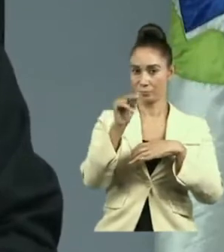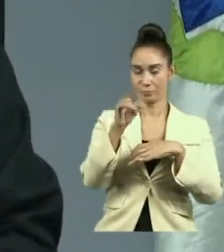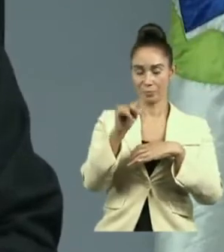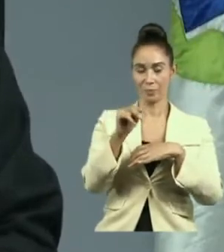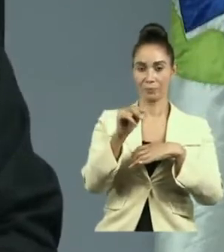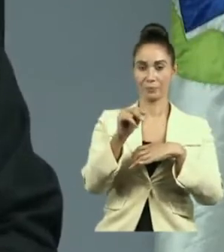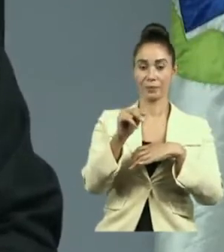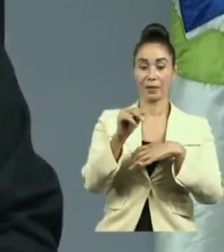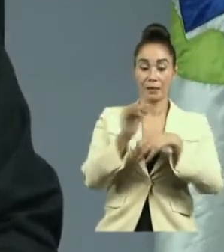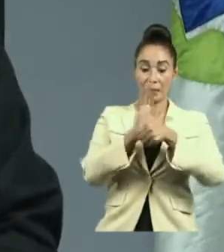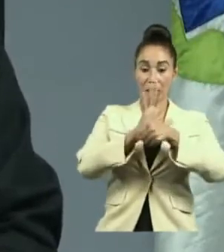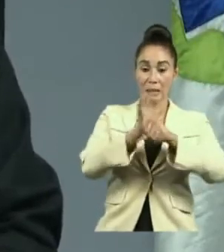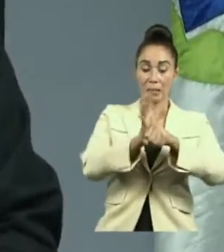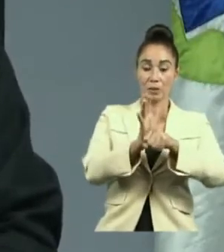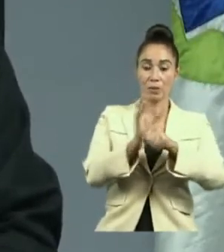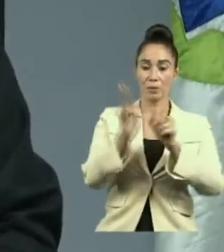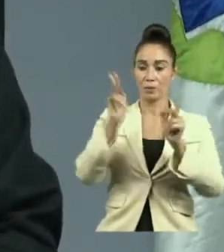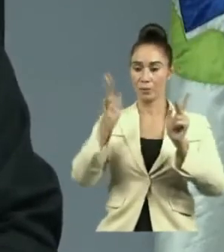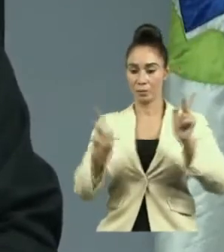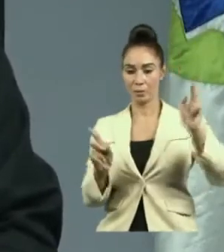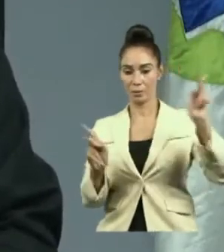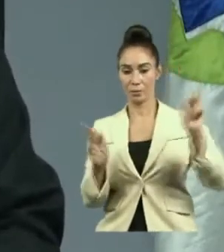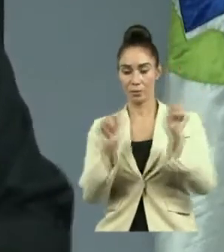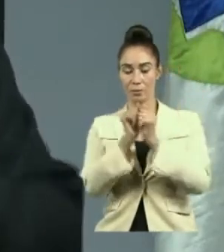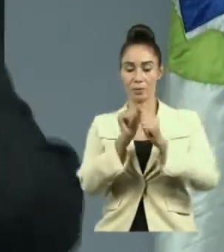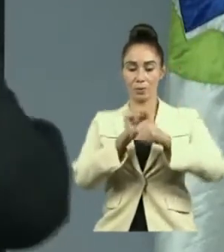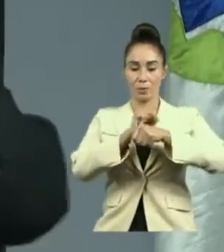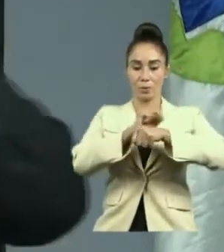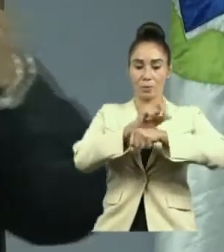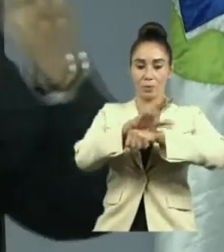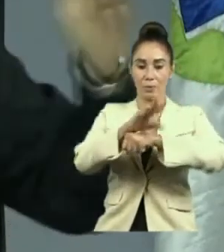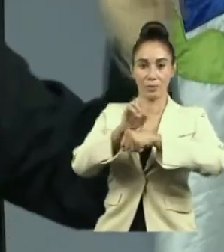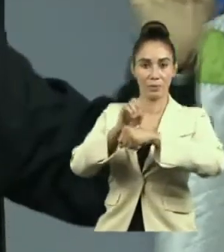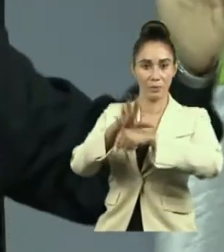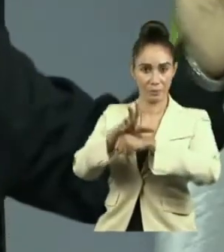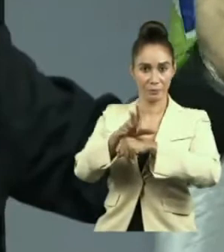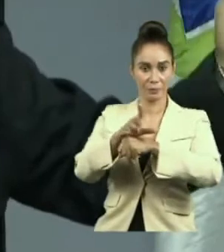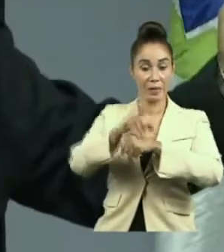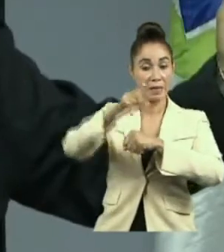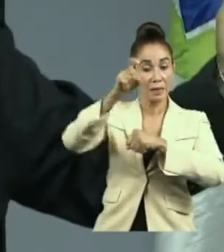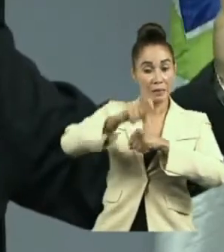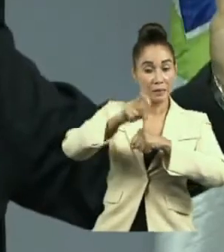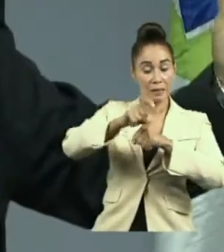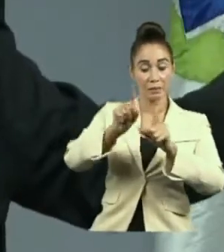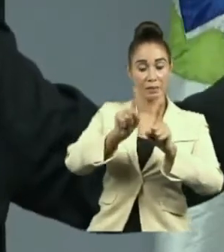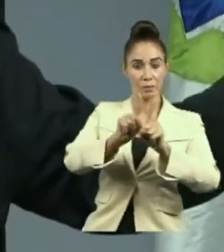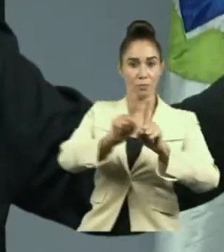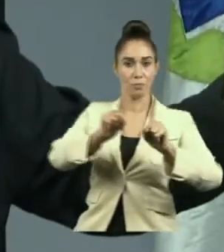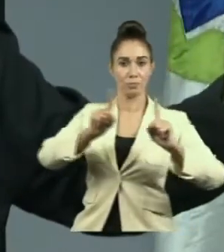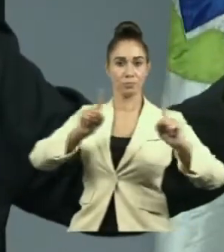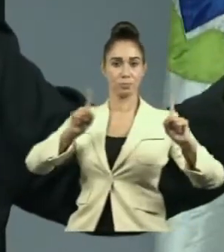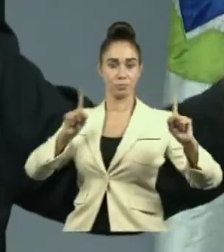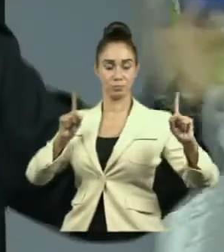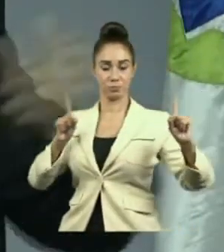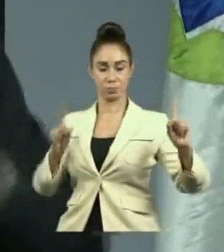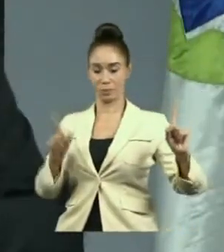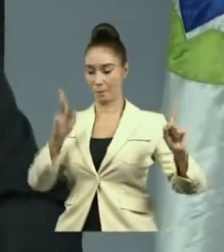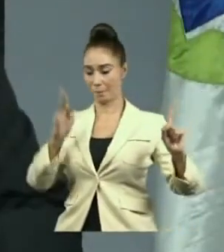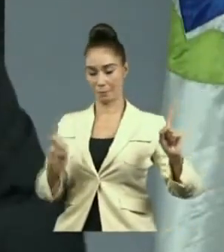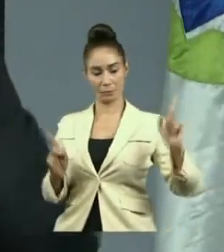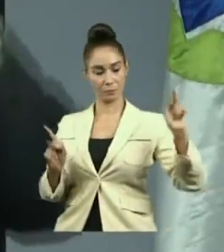física de personas personas guardemos el espaciamiento físico entre las